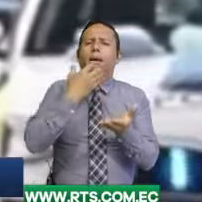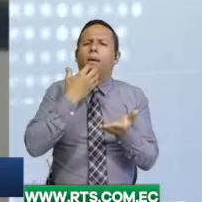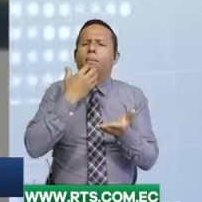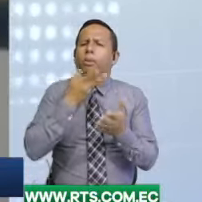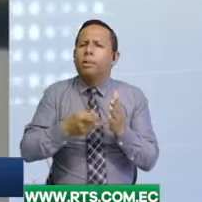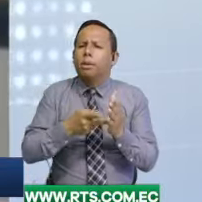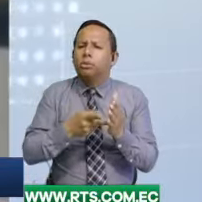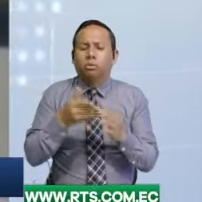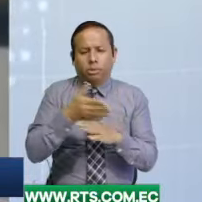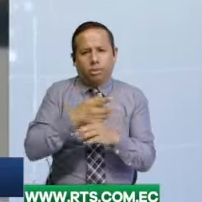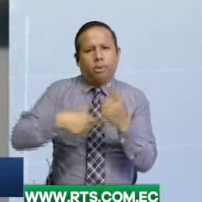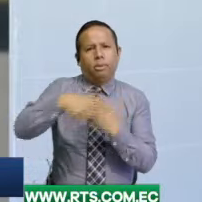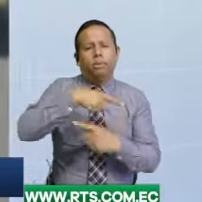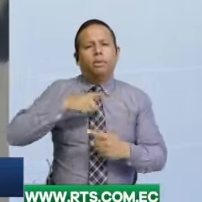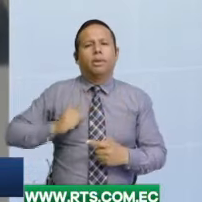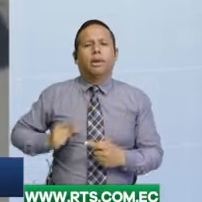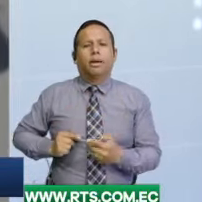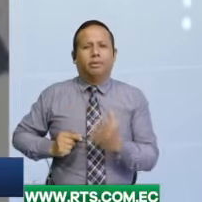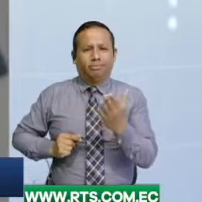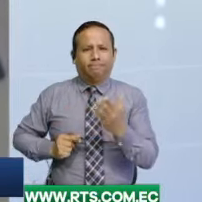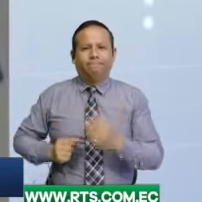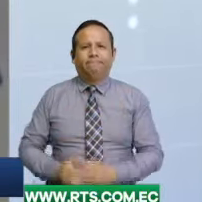Los detalles enseguida, quédese con nosotros.